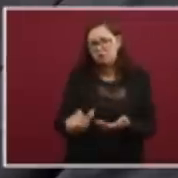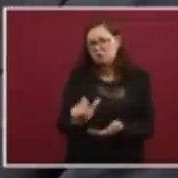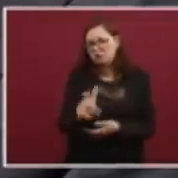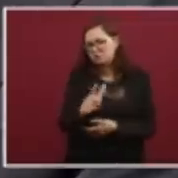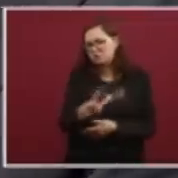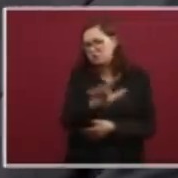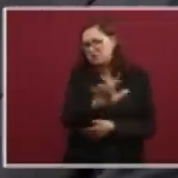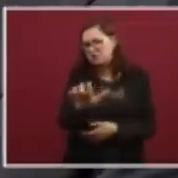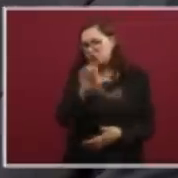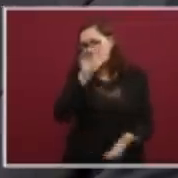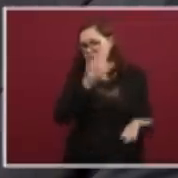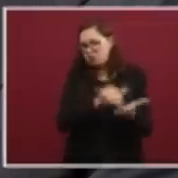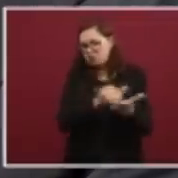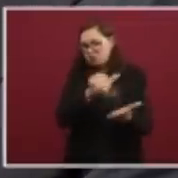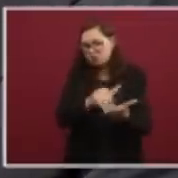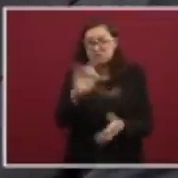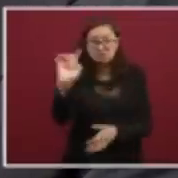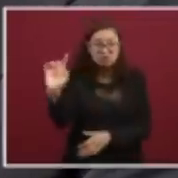dólares.